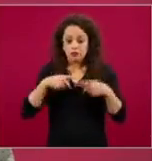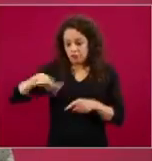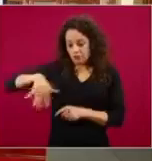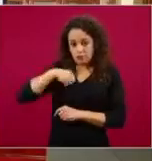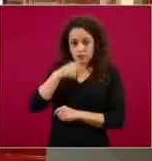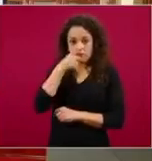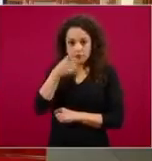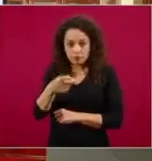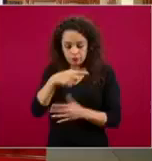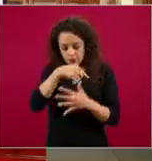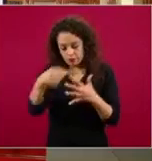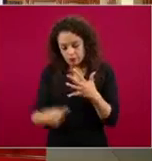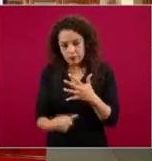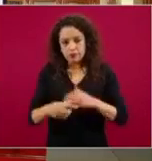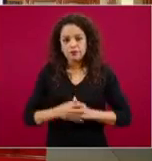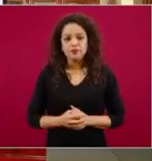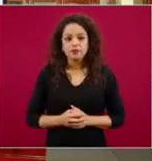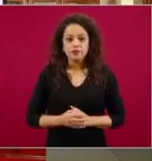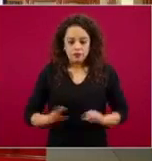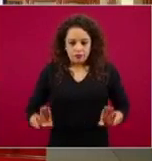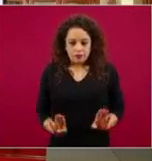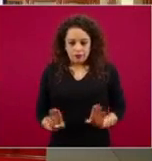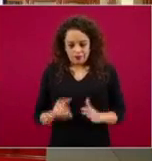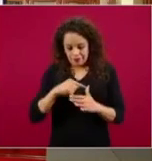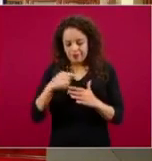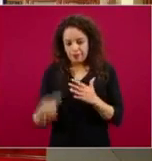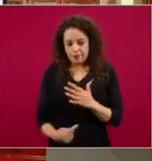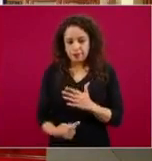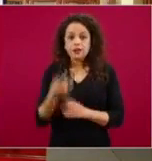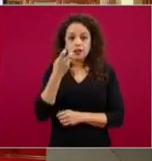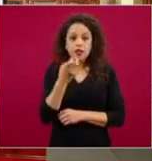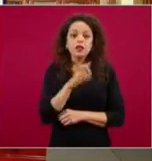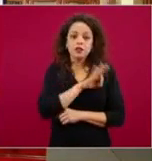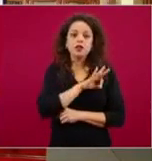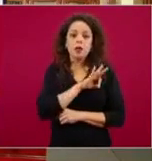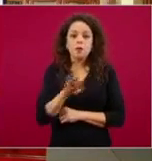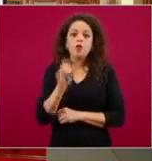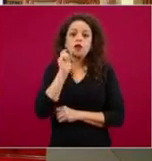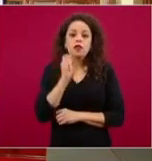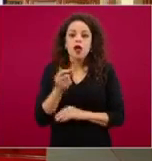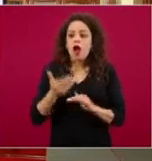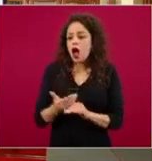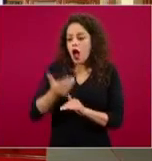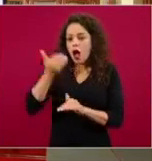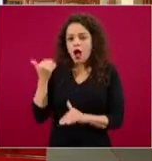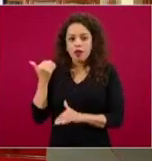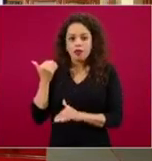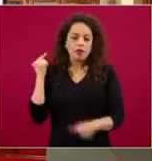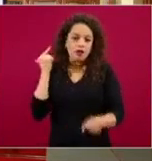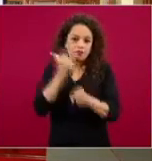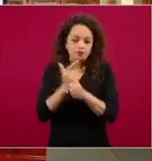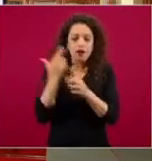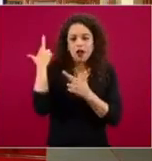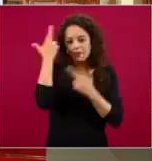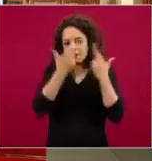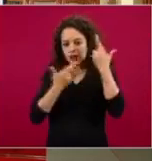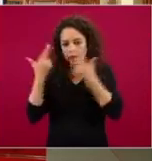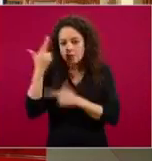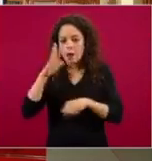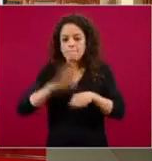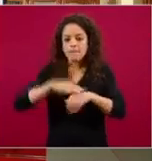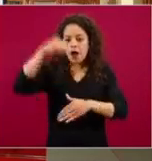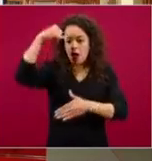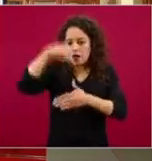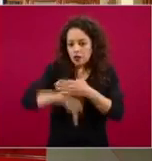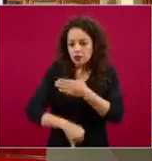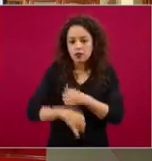decidir. Es posible que ahí logremos anticipar la evaluación más detallada, más profunda, y